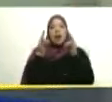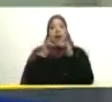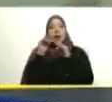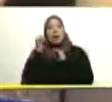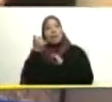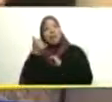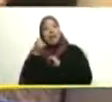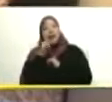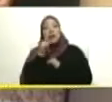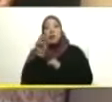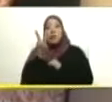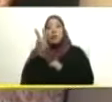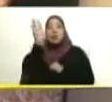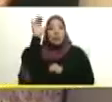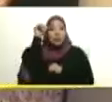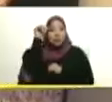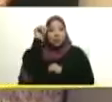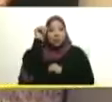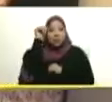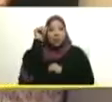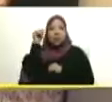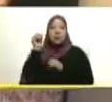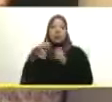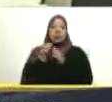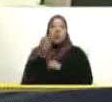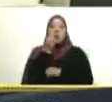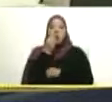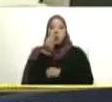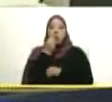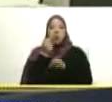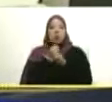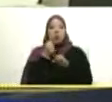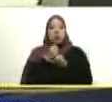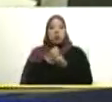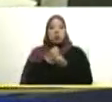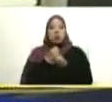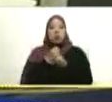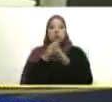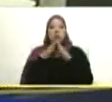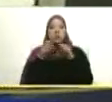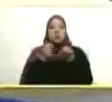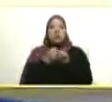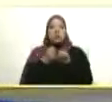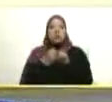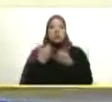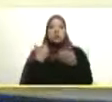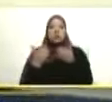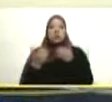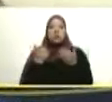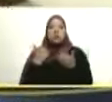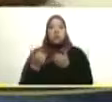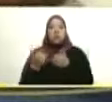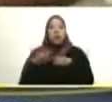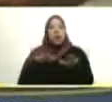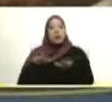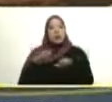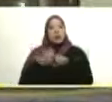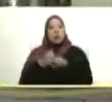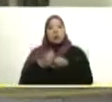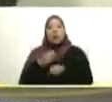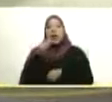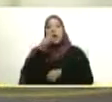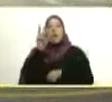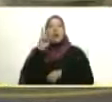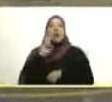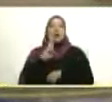2 baños, sala comedor, totalmente cómodo, apto, con todos los servicios, estacionamiento, su agua